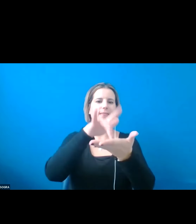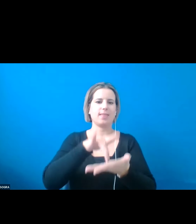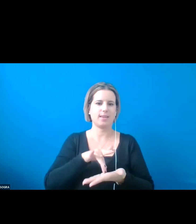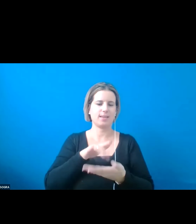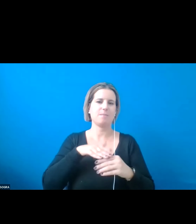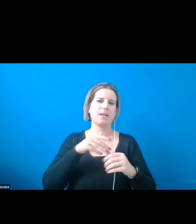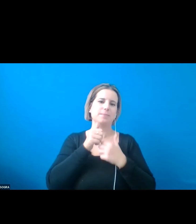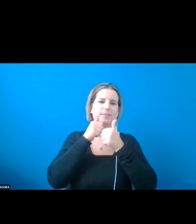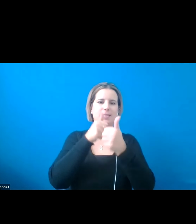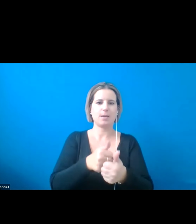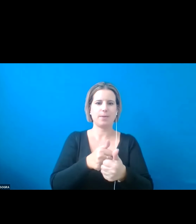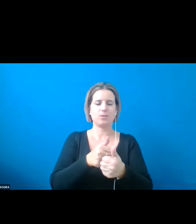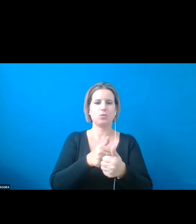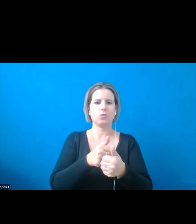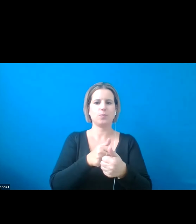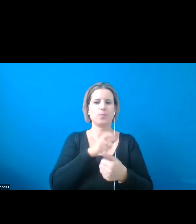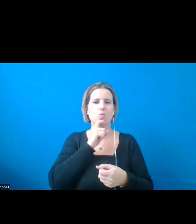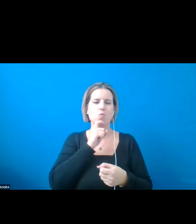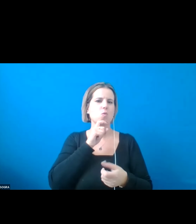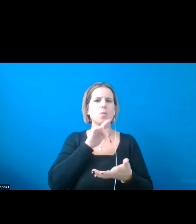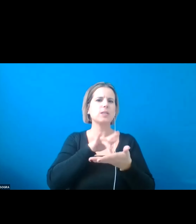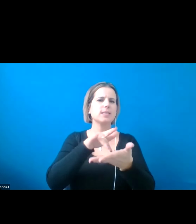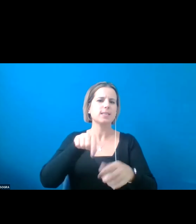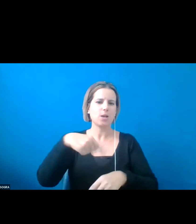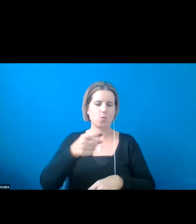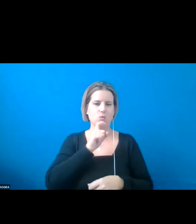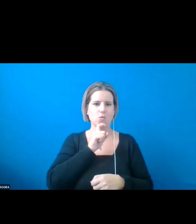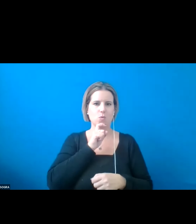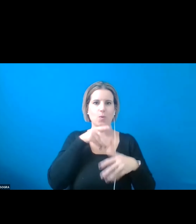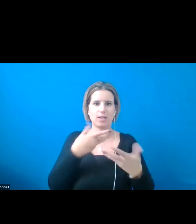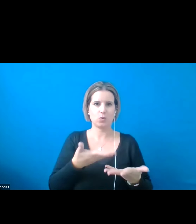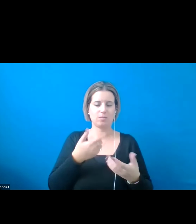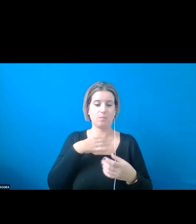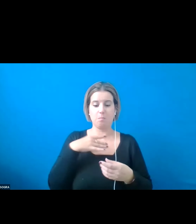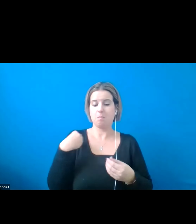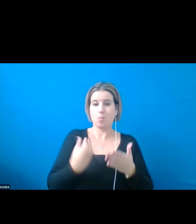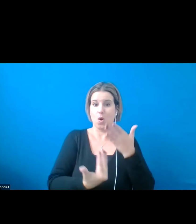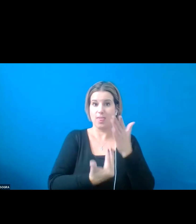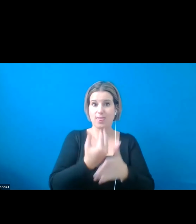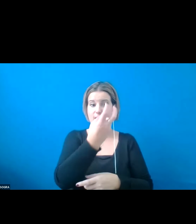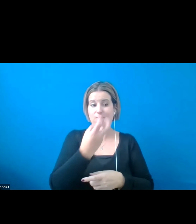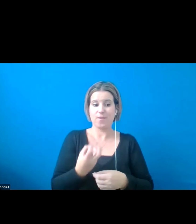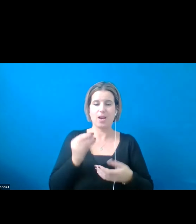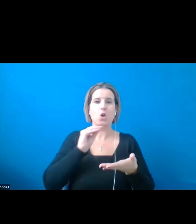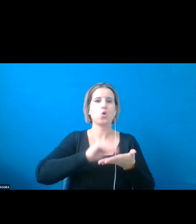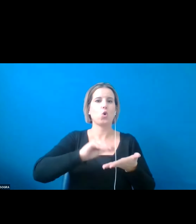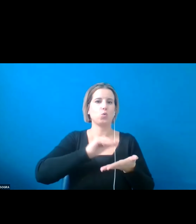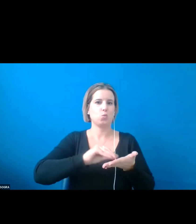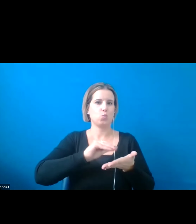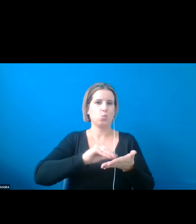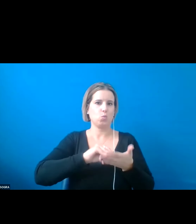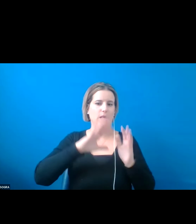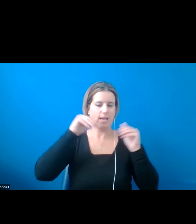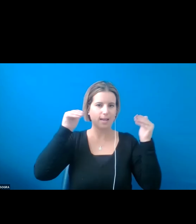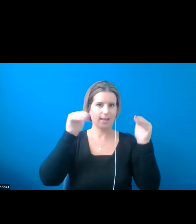¿cómo se dan las siguientes citas? actualmente las podemos dar en la misma consulta del facultativo que atiende al